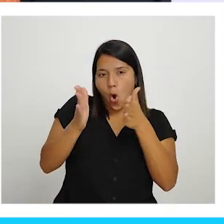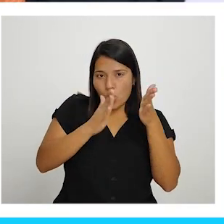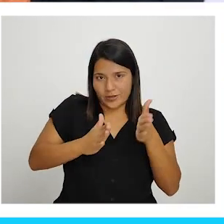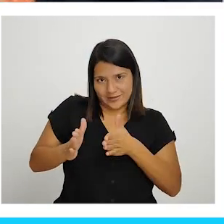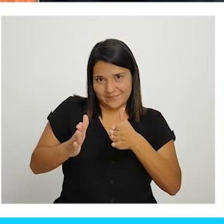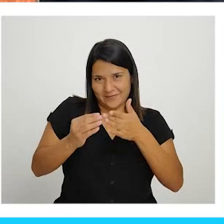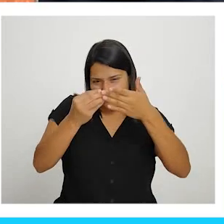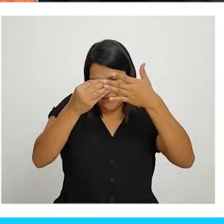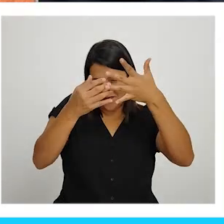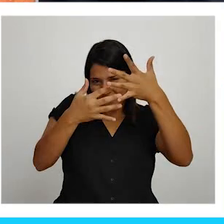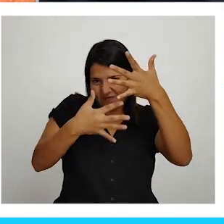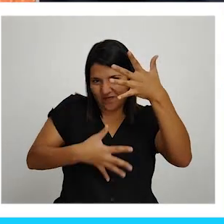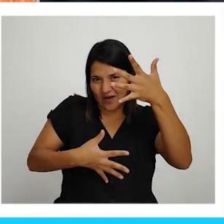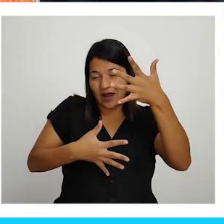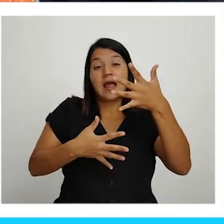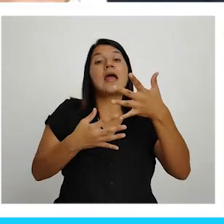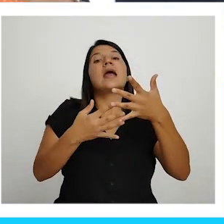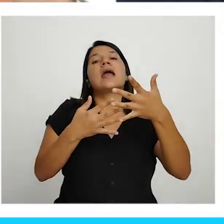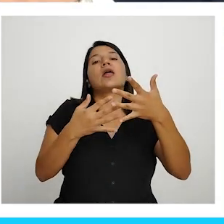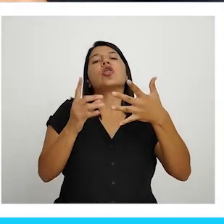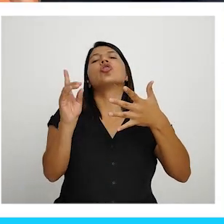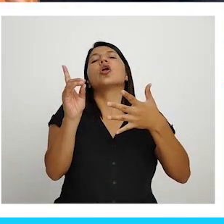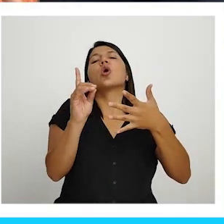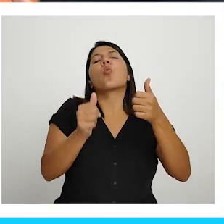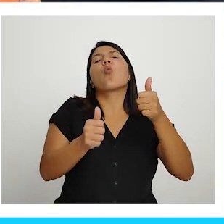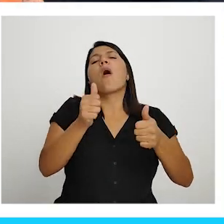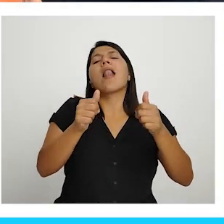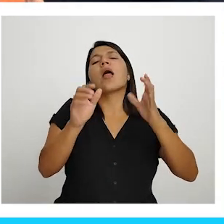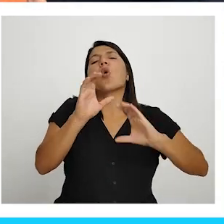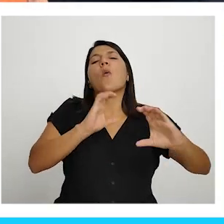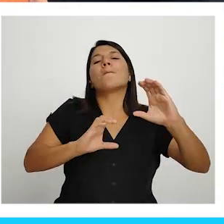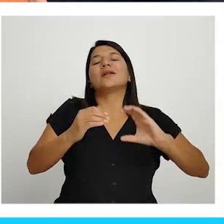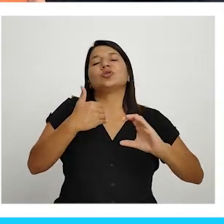barata hasta la más cara, le devuelve